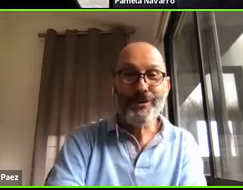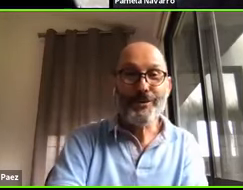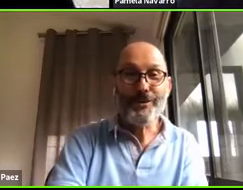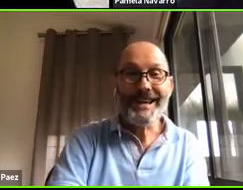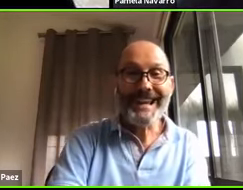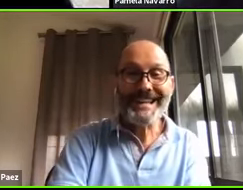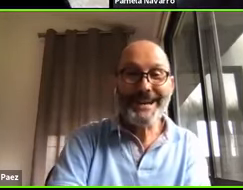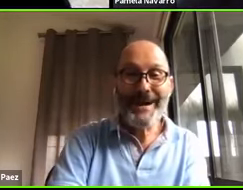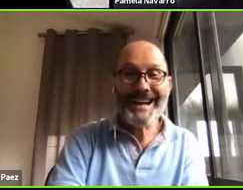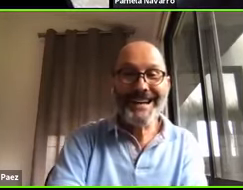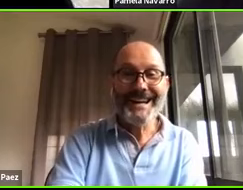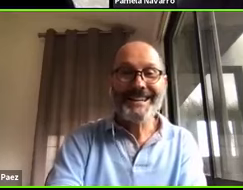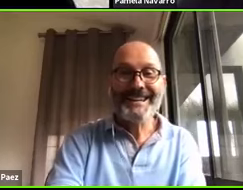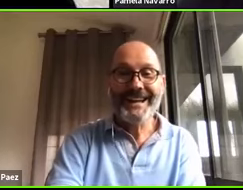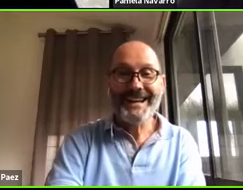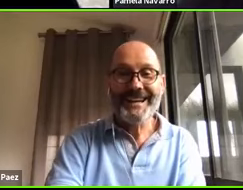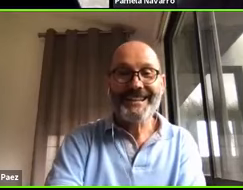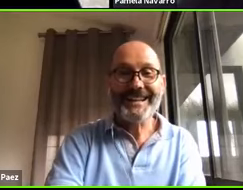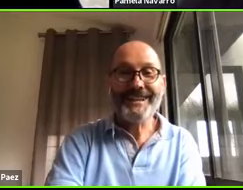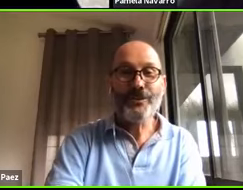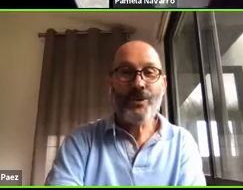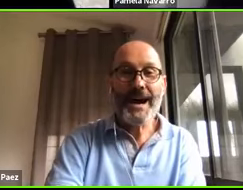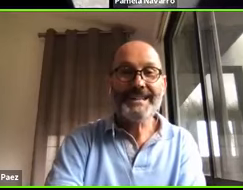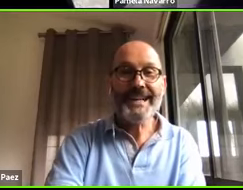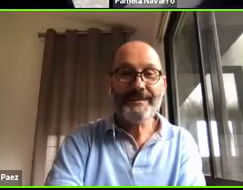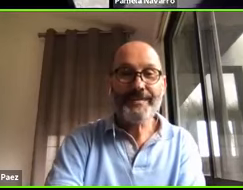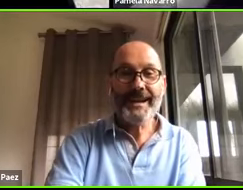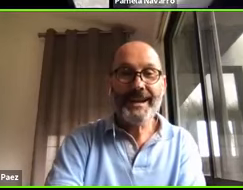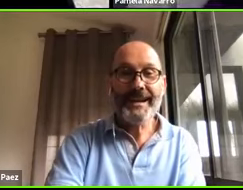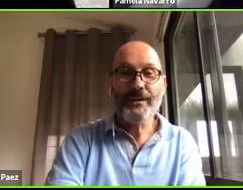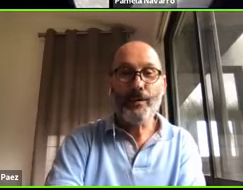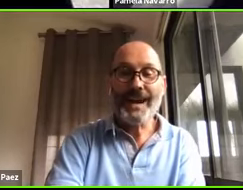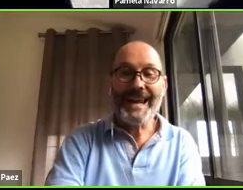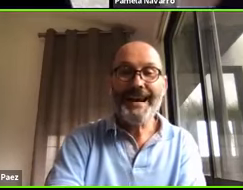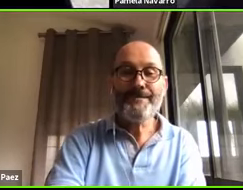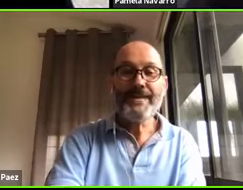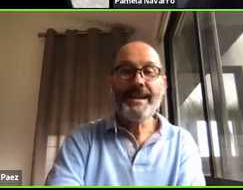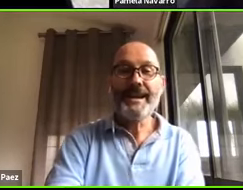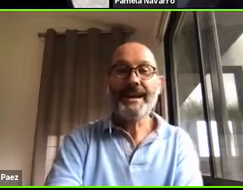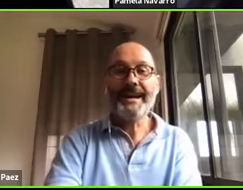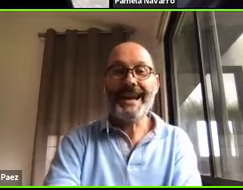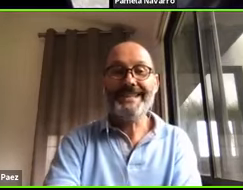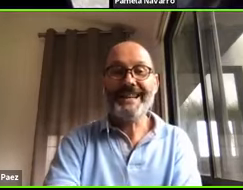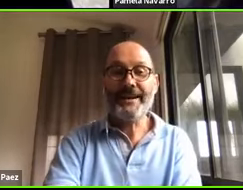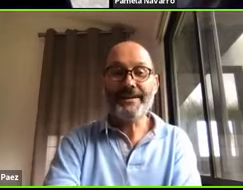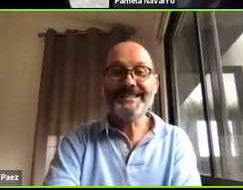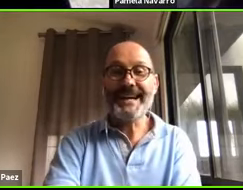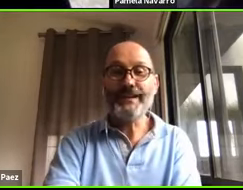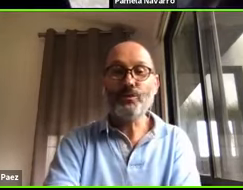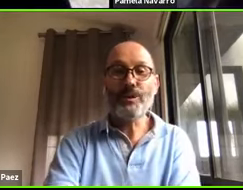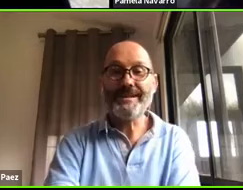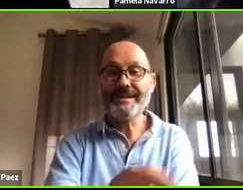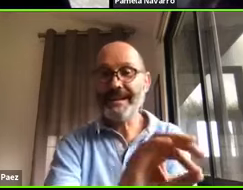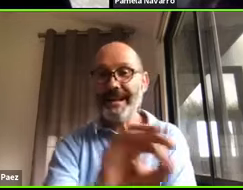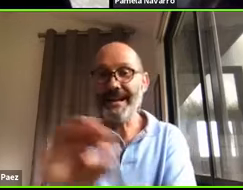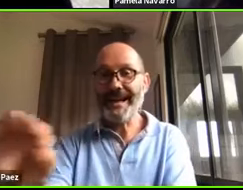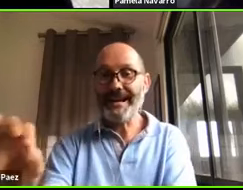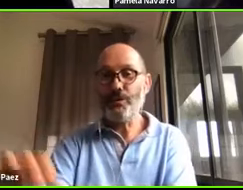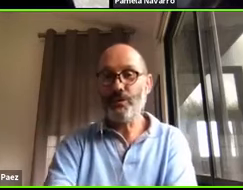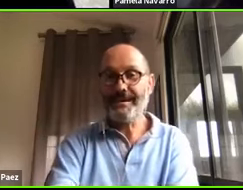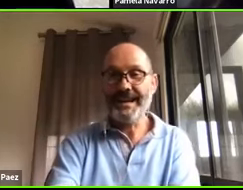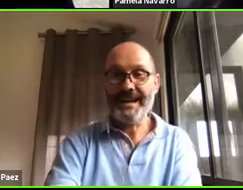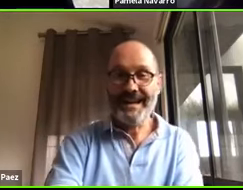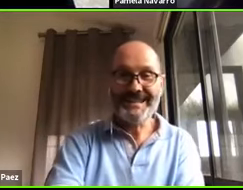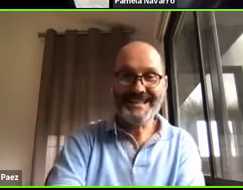como le quieran llamar tanto allá como acá le entrevistan durante el